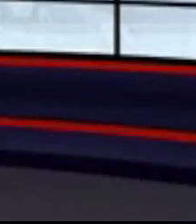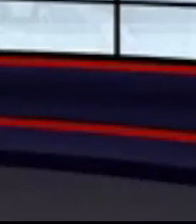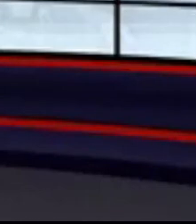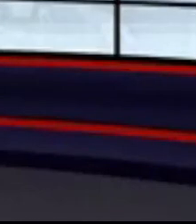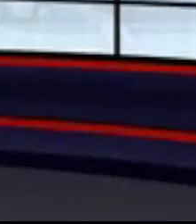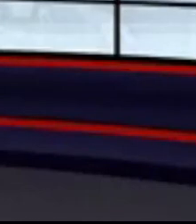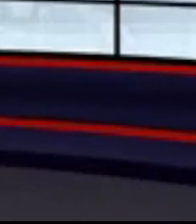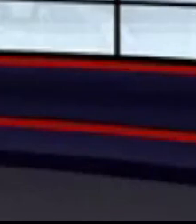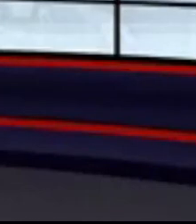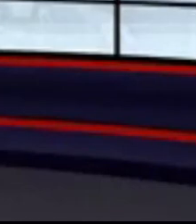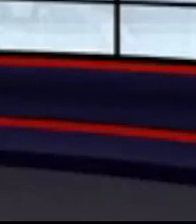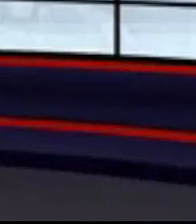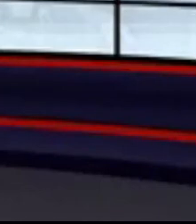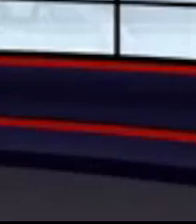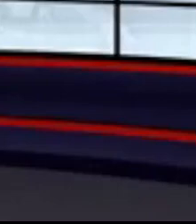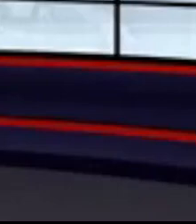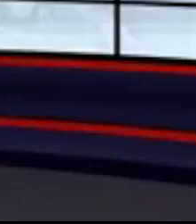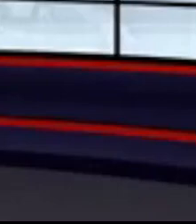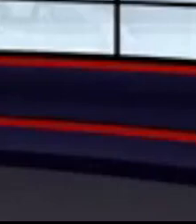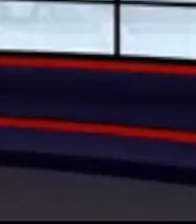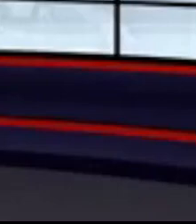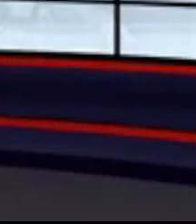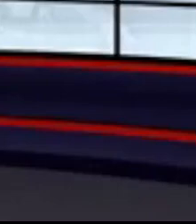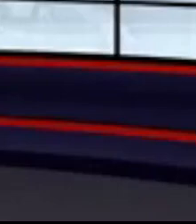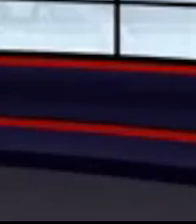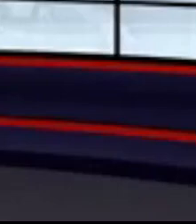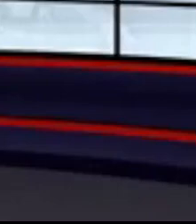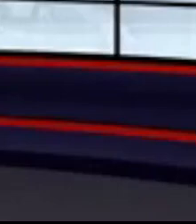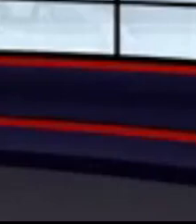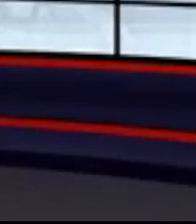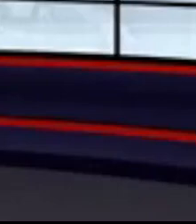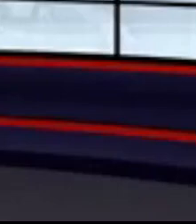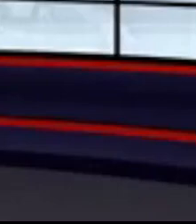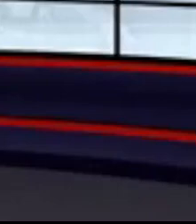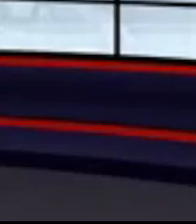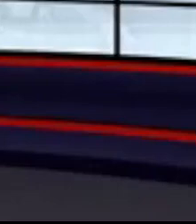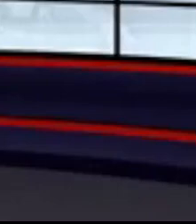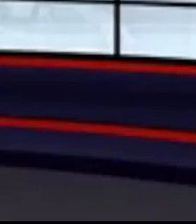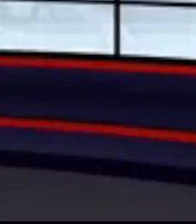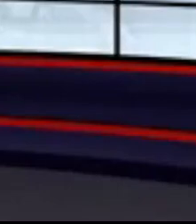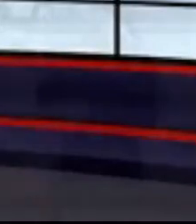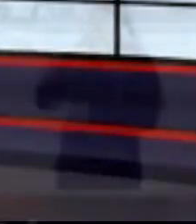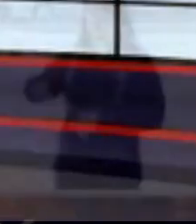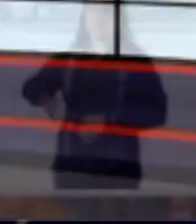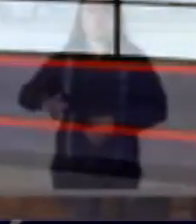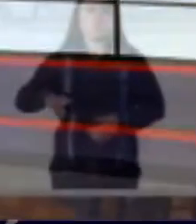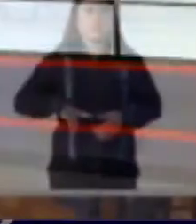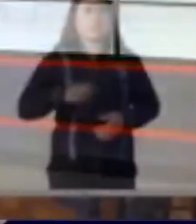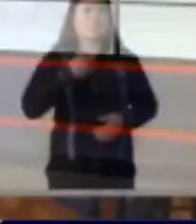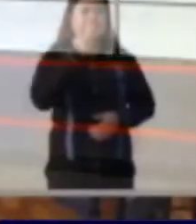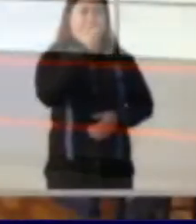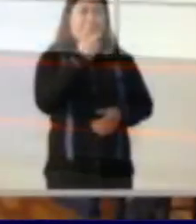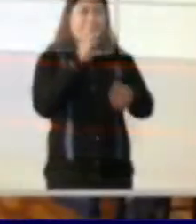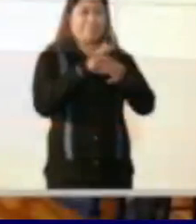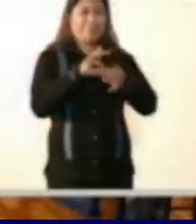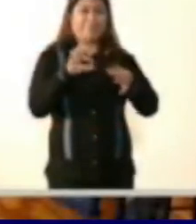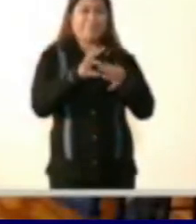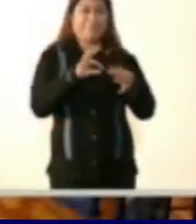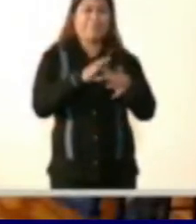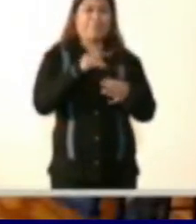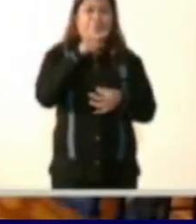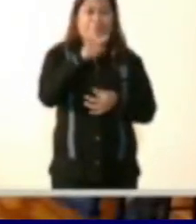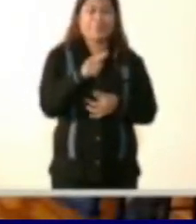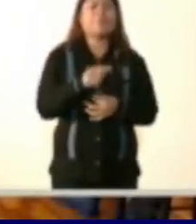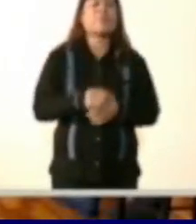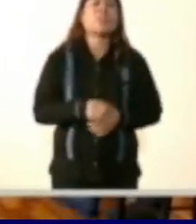Romero López y esta fue su respuesta Que ya están atendiendo el tema un supuesto mal